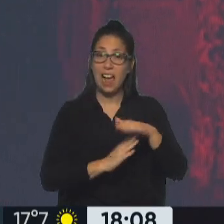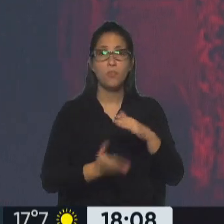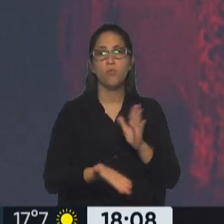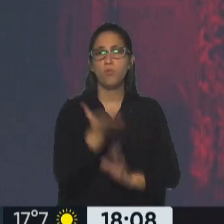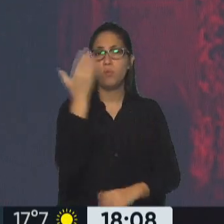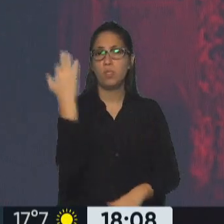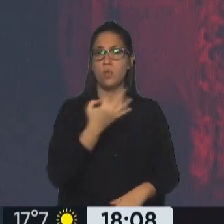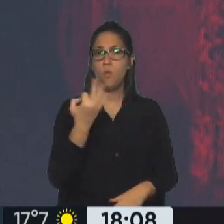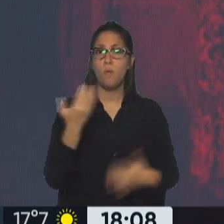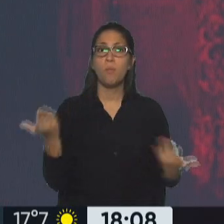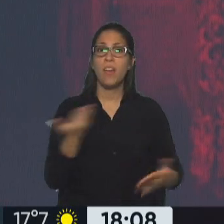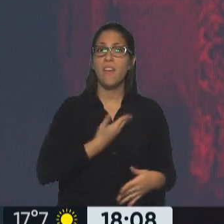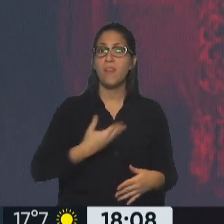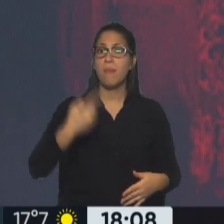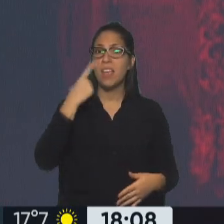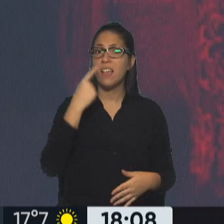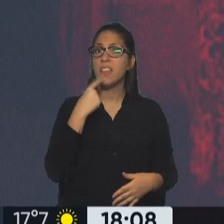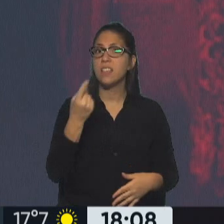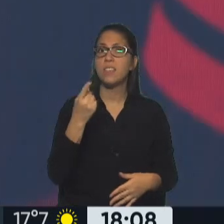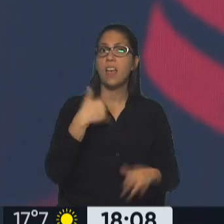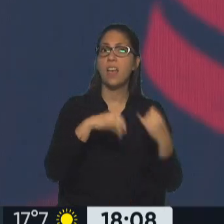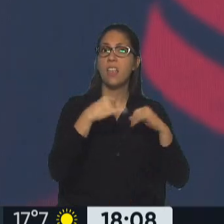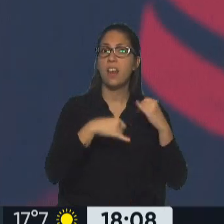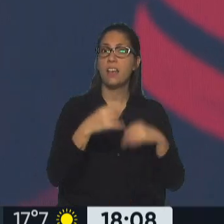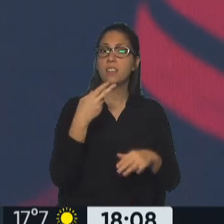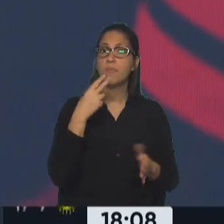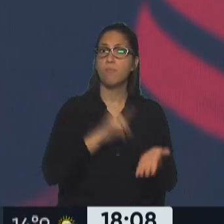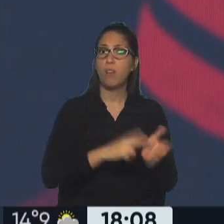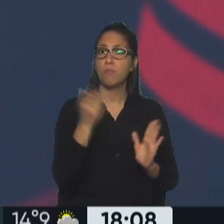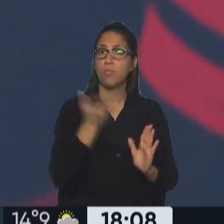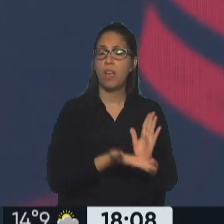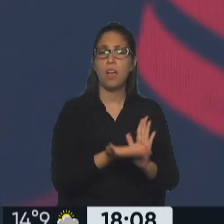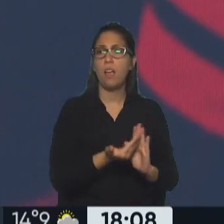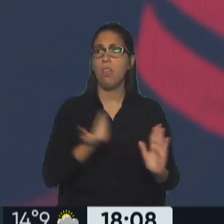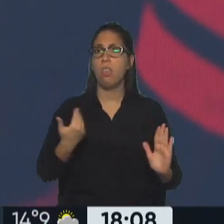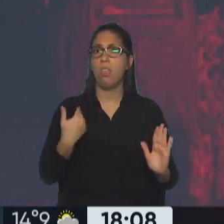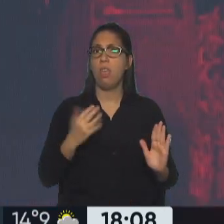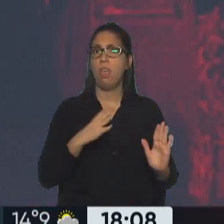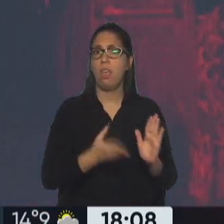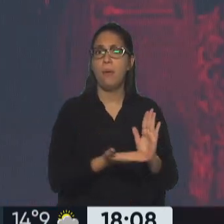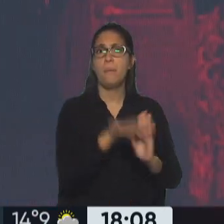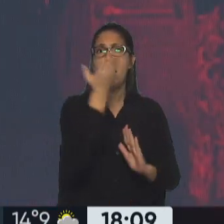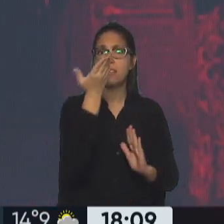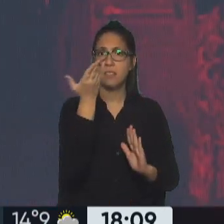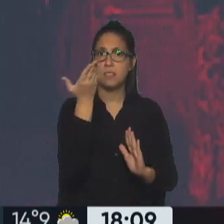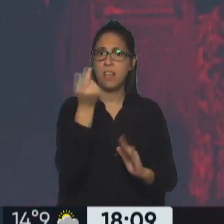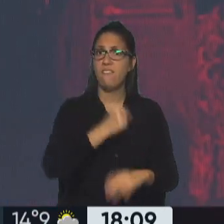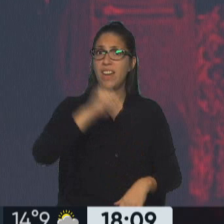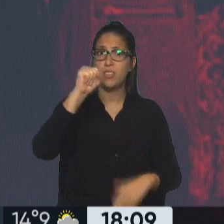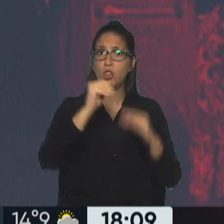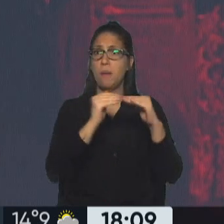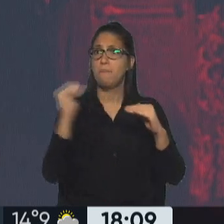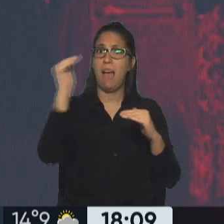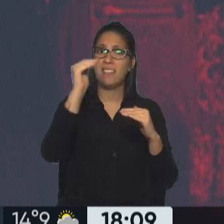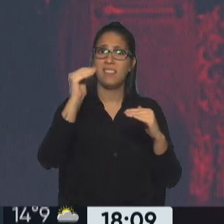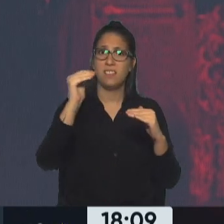fondo está indicando que se quedaron atrás las tasas de interés. Y es lo que viene sucediendo cada vez que tenemos... Para ellos la tasa de interés tiene que estar por encima de la inflación y